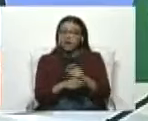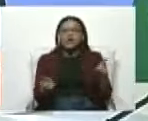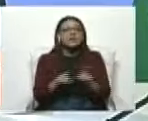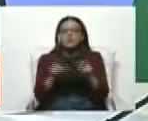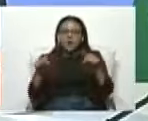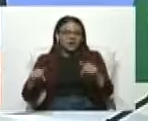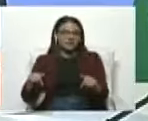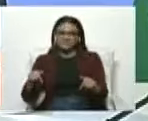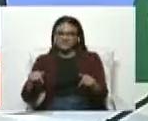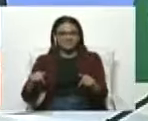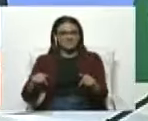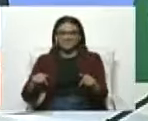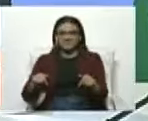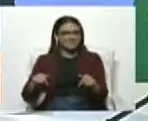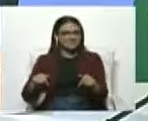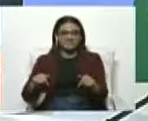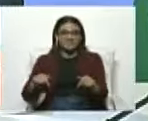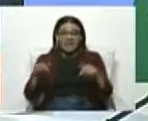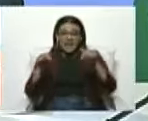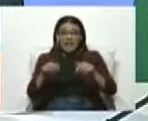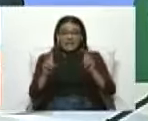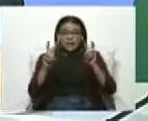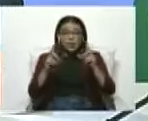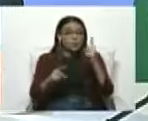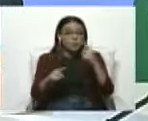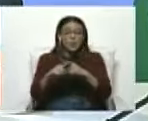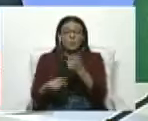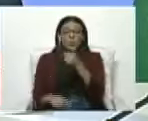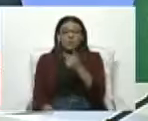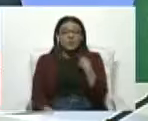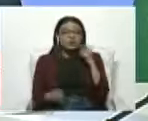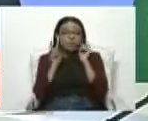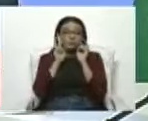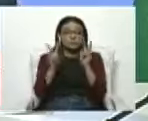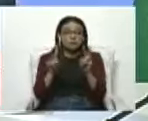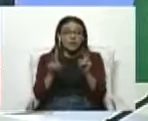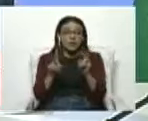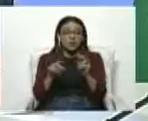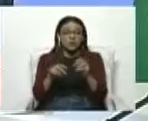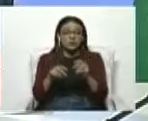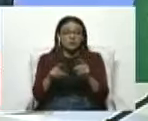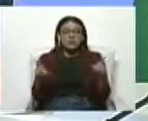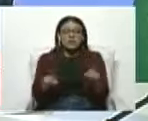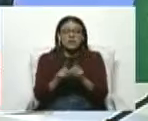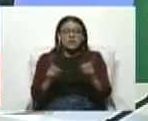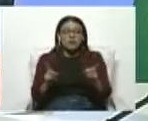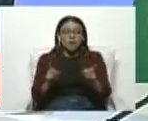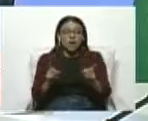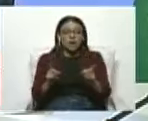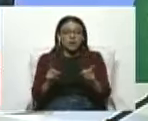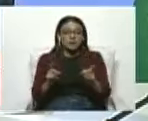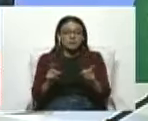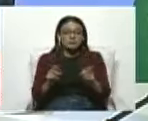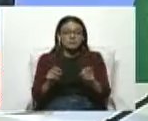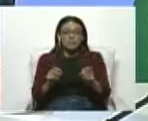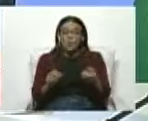este. Este 1x10 tiene una carga ética extraordinaria.